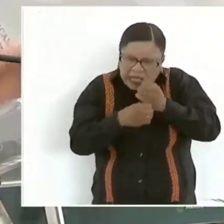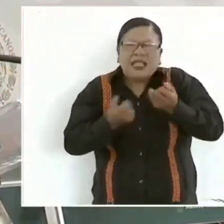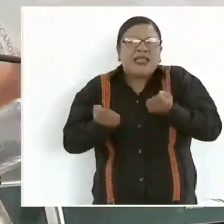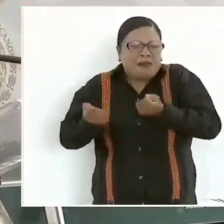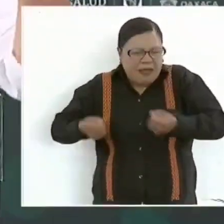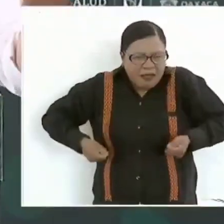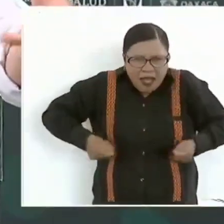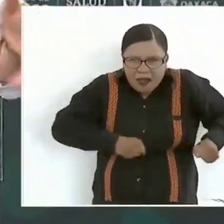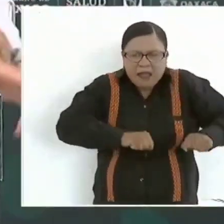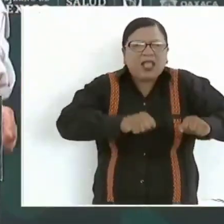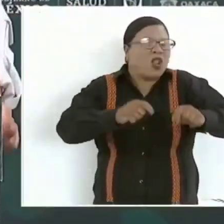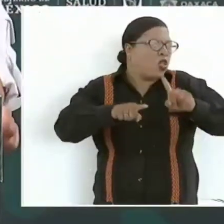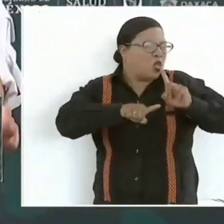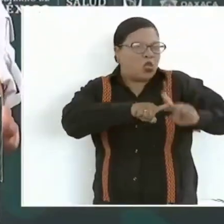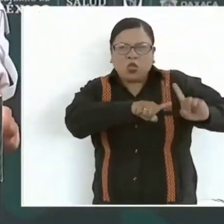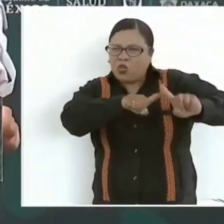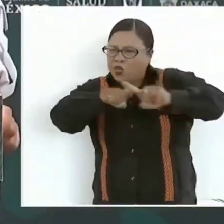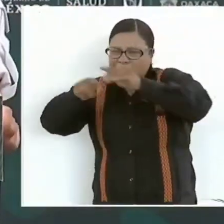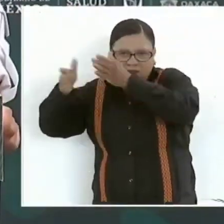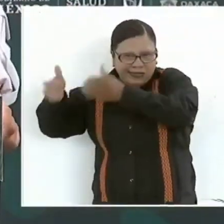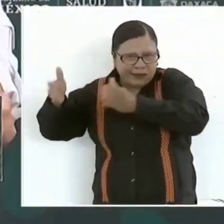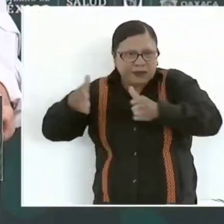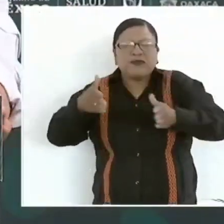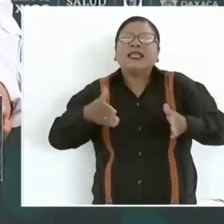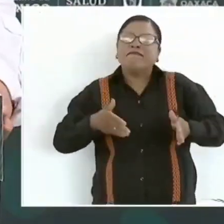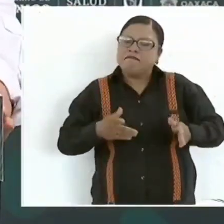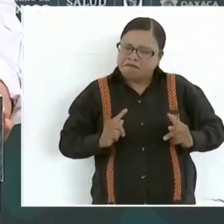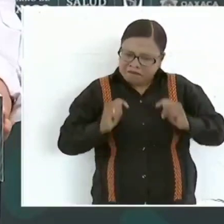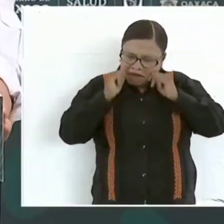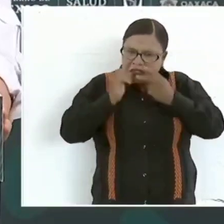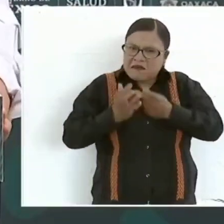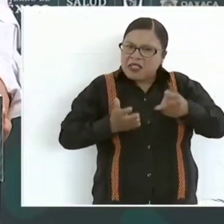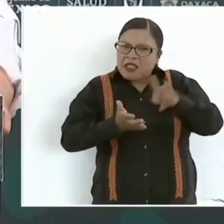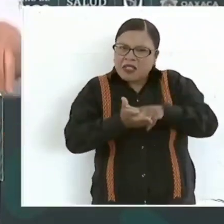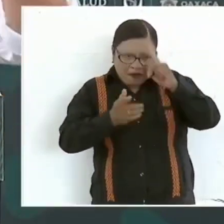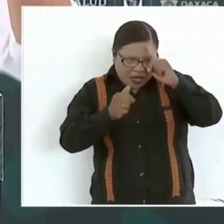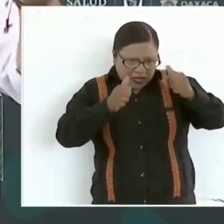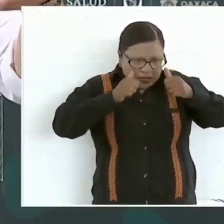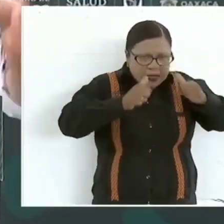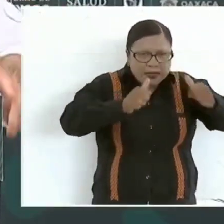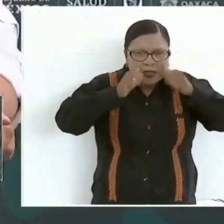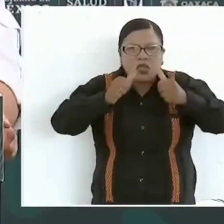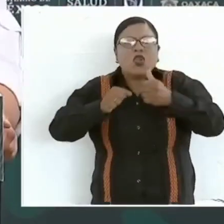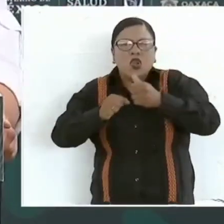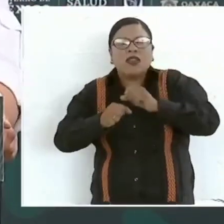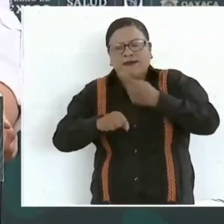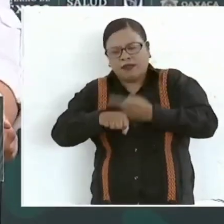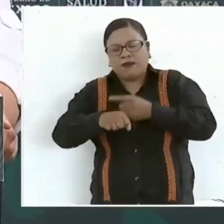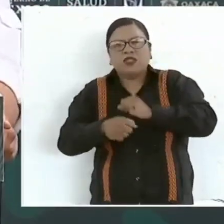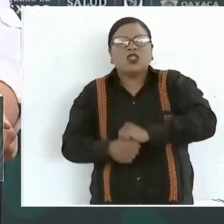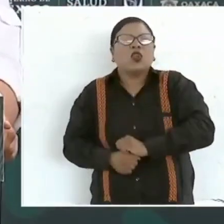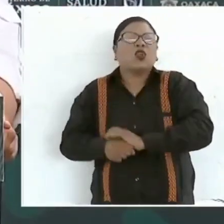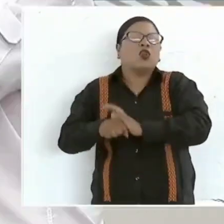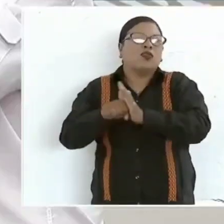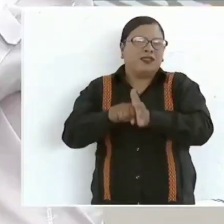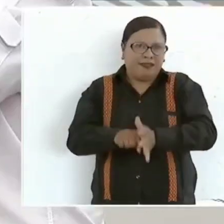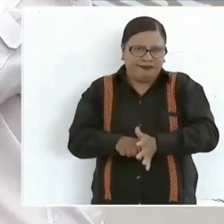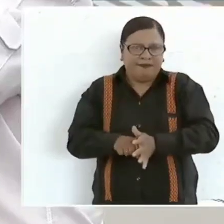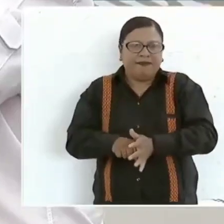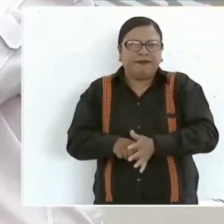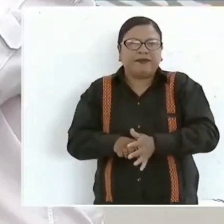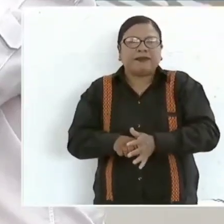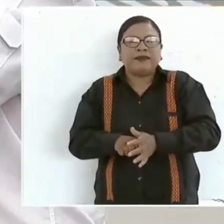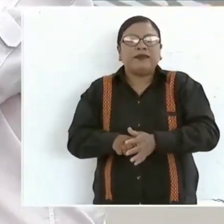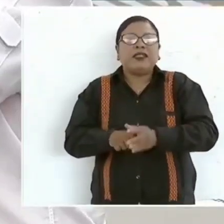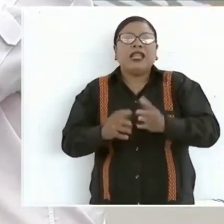las categorías, demostraron de lo que estamos hechos los mexicanos y las mexicanas, porque atendimos y dignamente fuimos